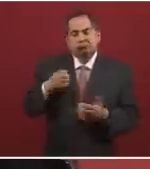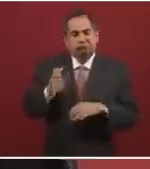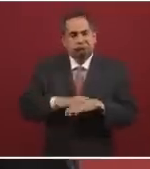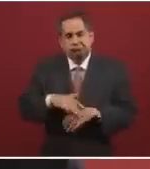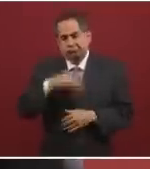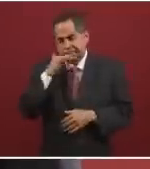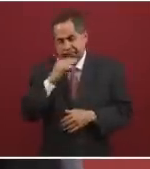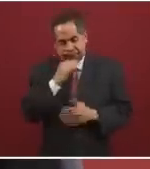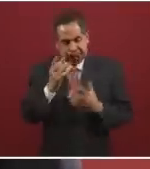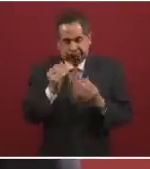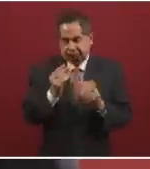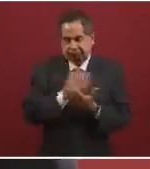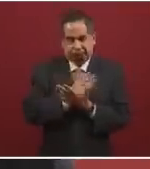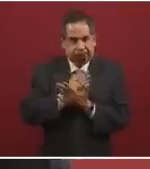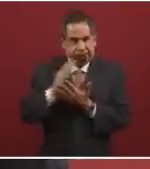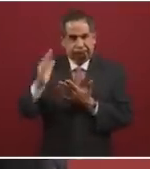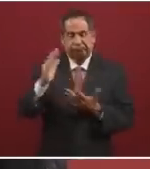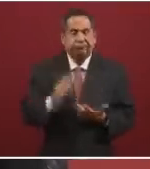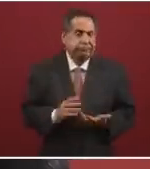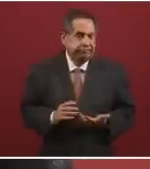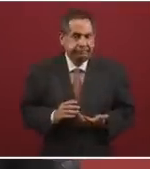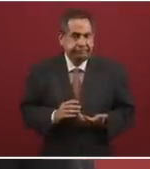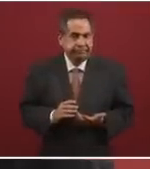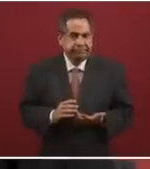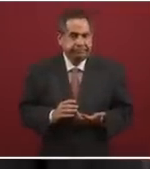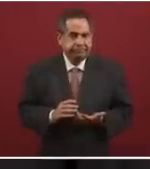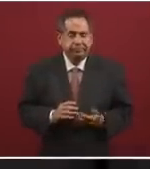Había una